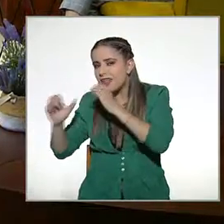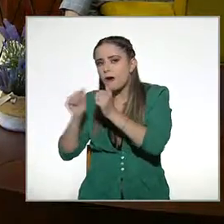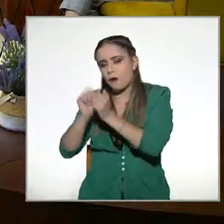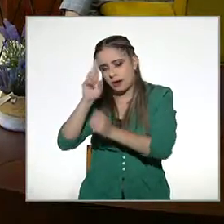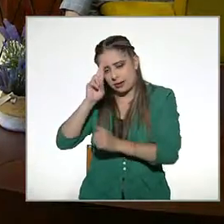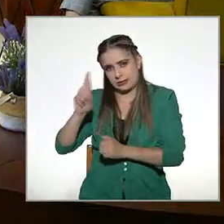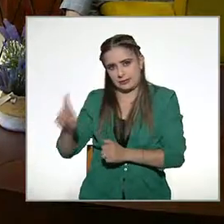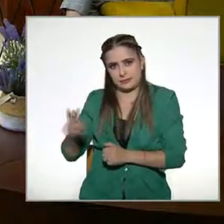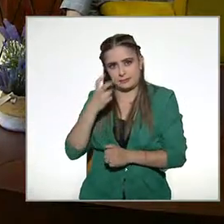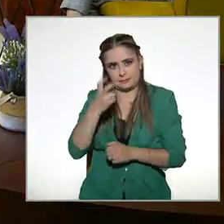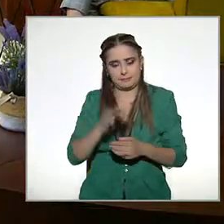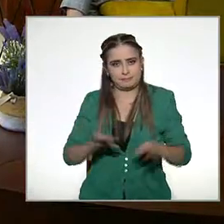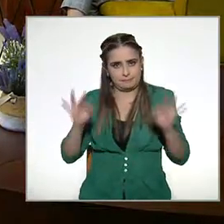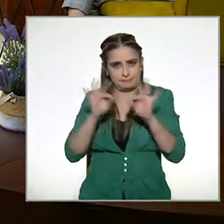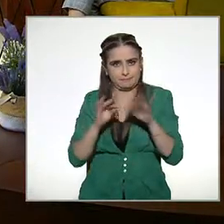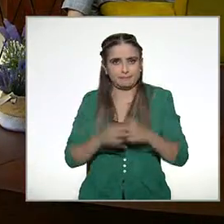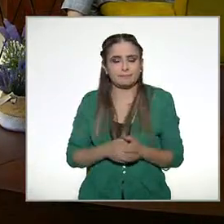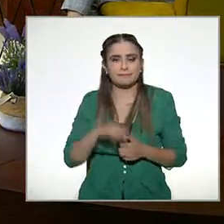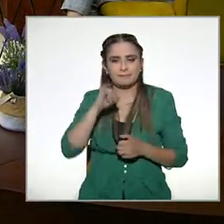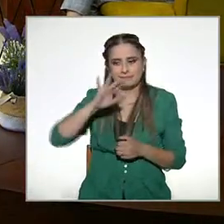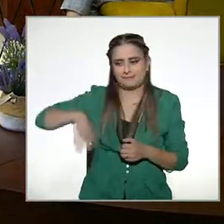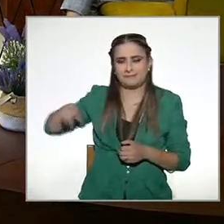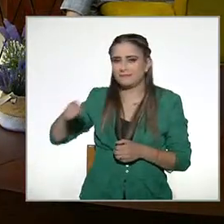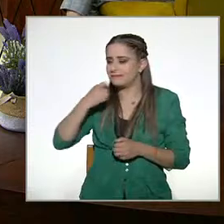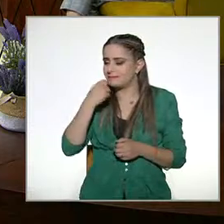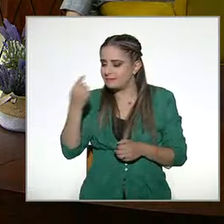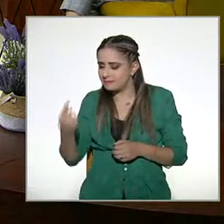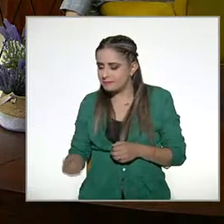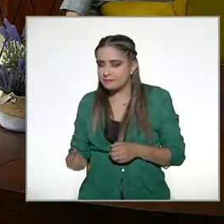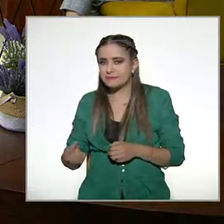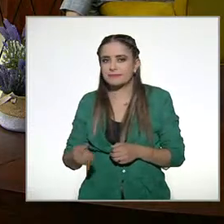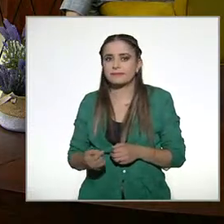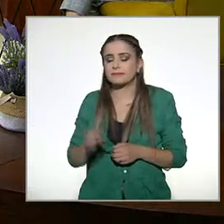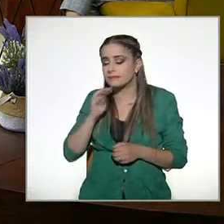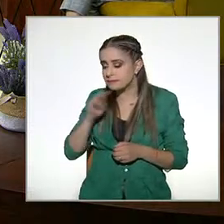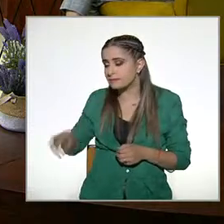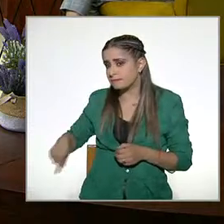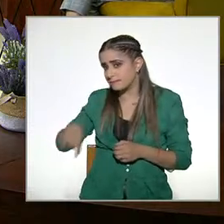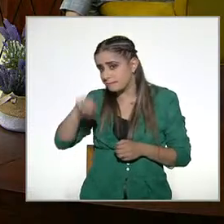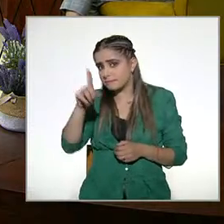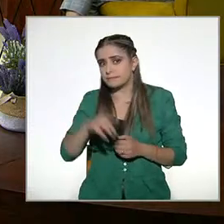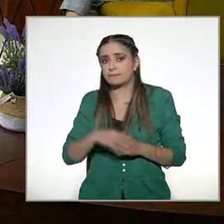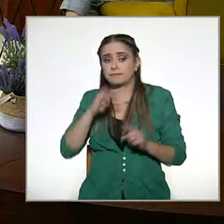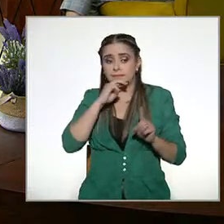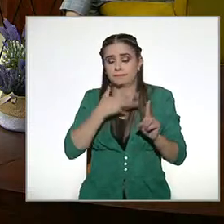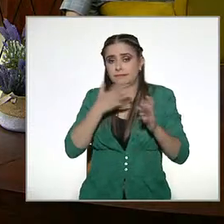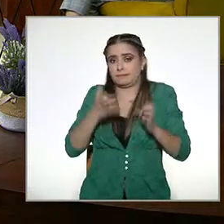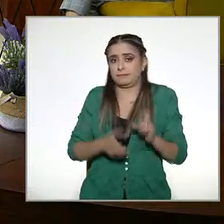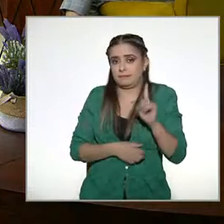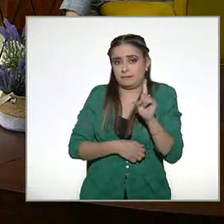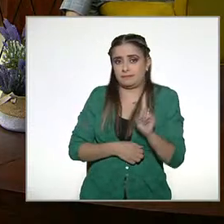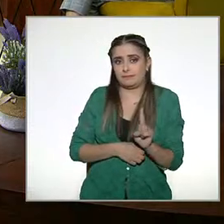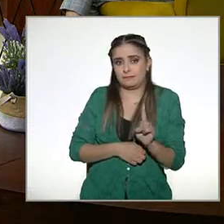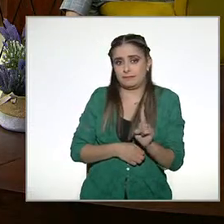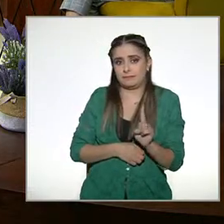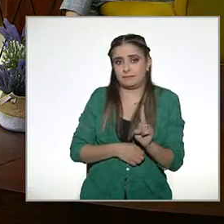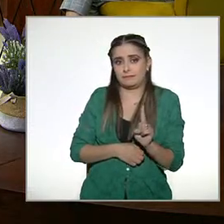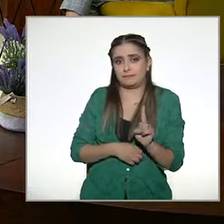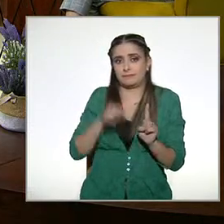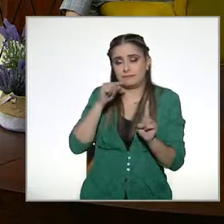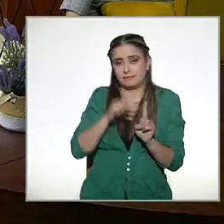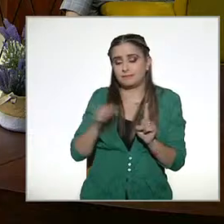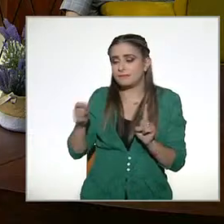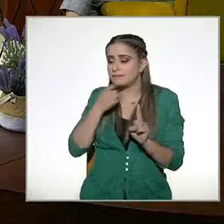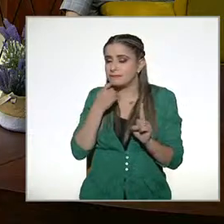además justo ahorita el ejemplo que daban de la niña que le pide la madre no ir bueno pero la madre está ahí o sea sostiene un poco ese